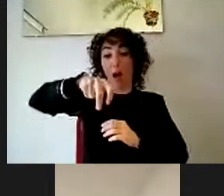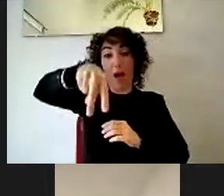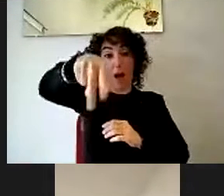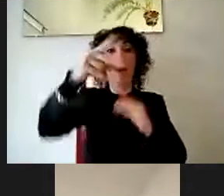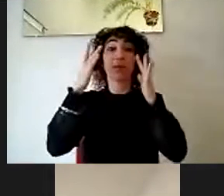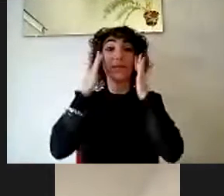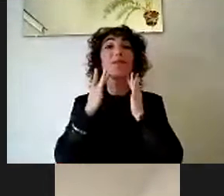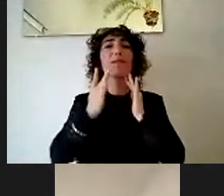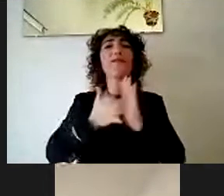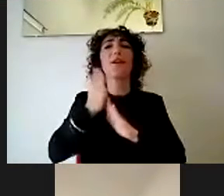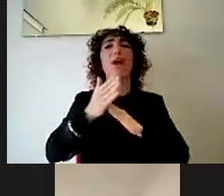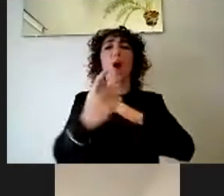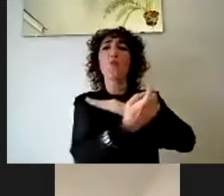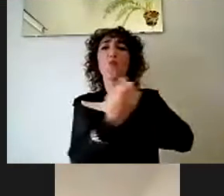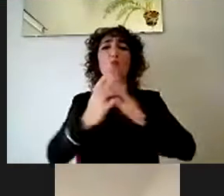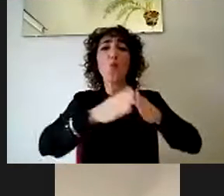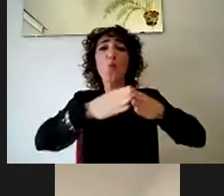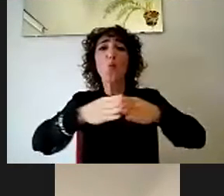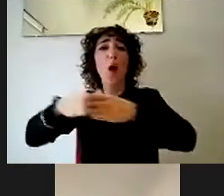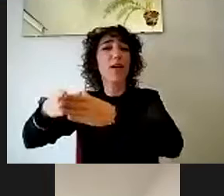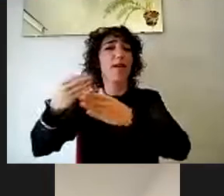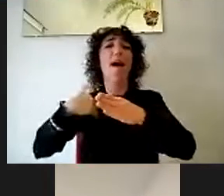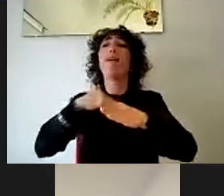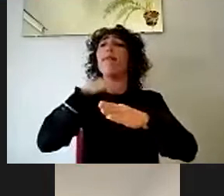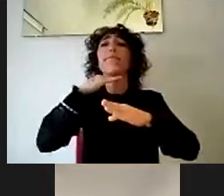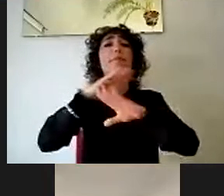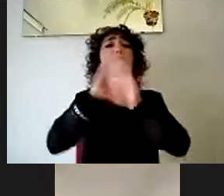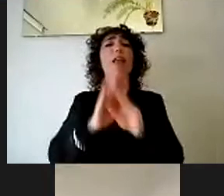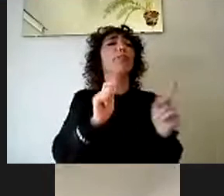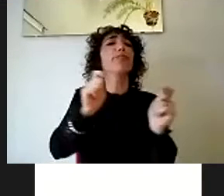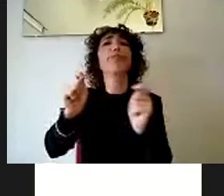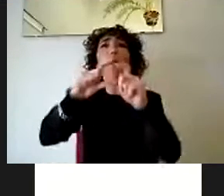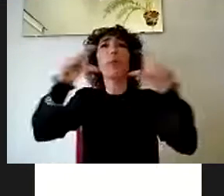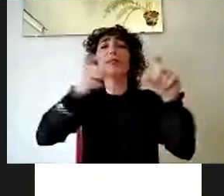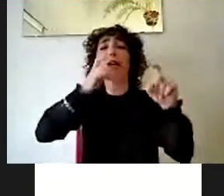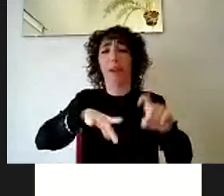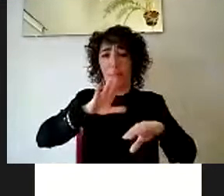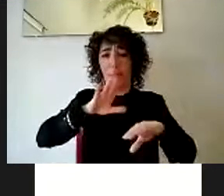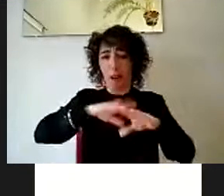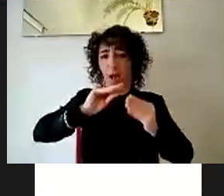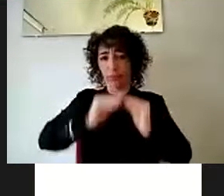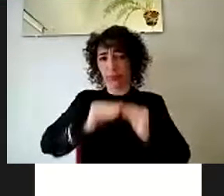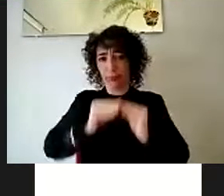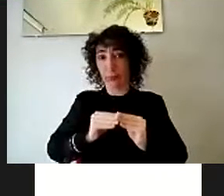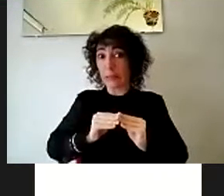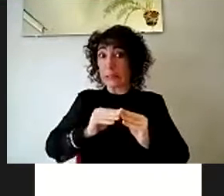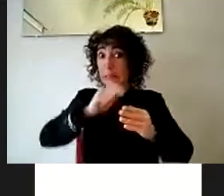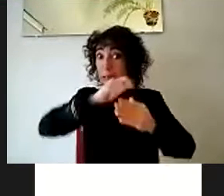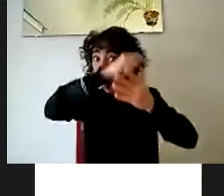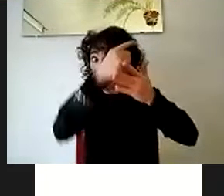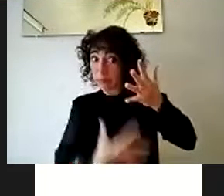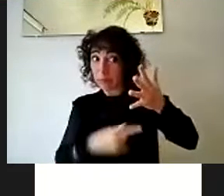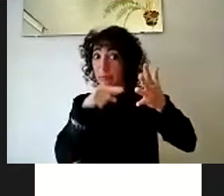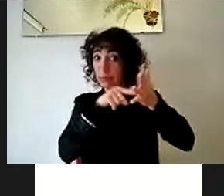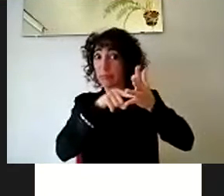ya está en la fase final de la adjudicación. Y en principio, esto es los proyectos que